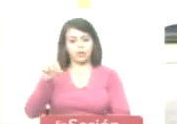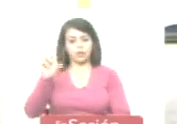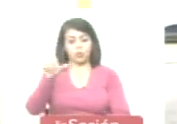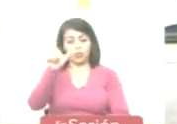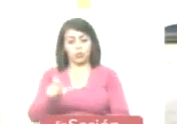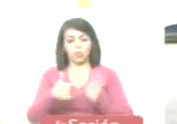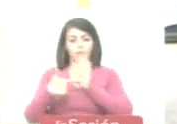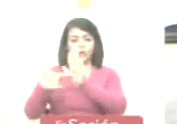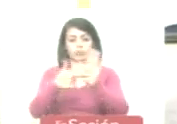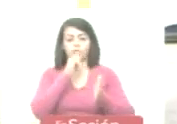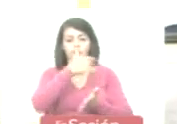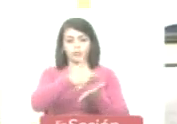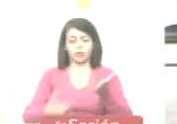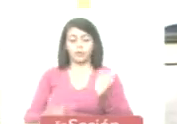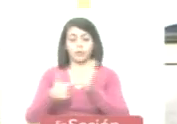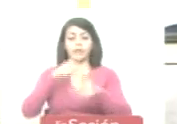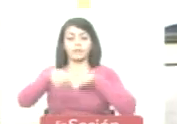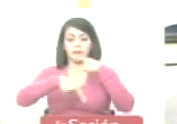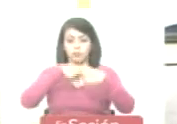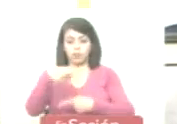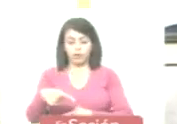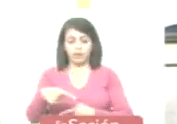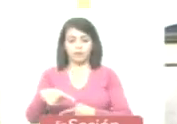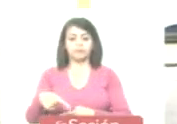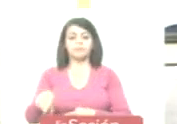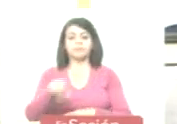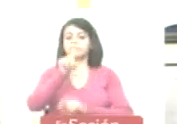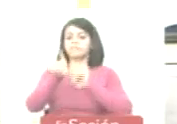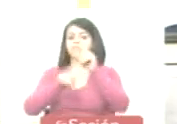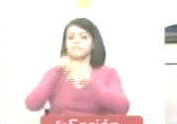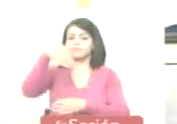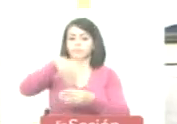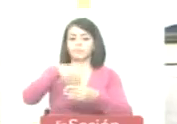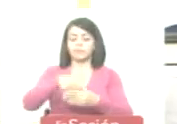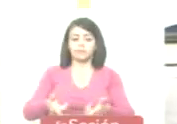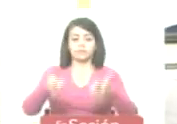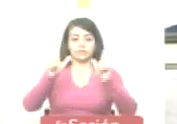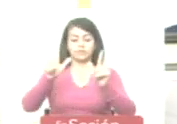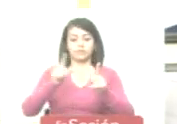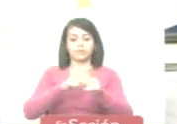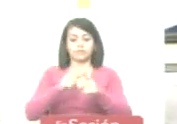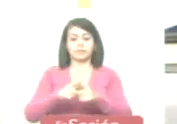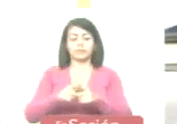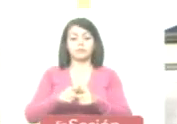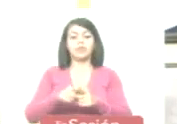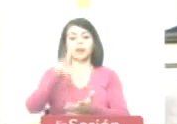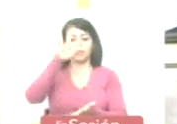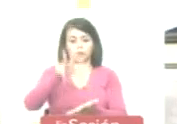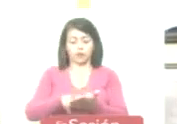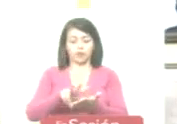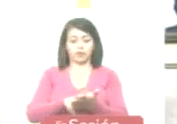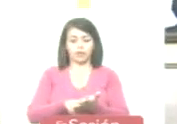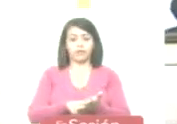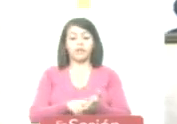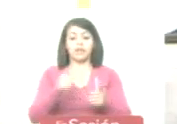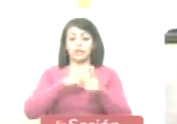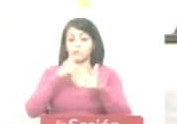quien presentó el informe. Posteriormente, sometió a votación la autorización, resultando aprobada.